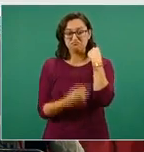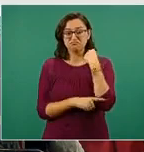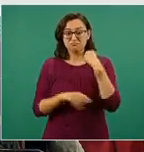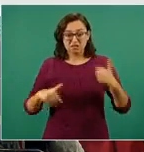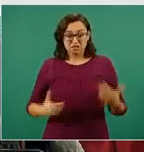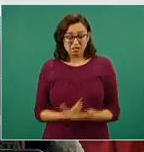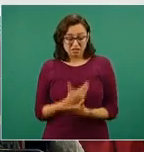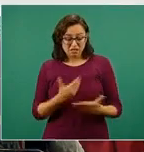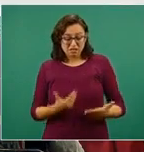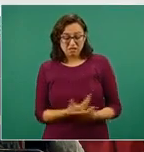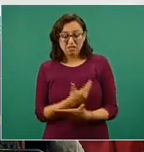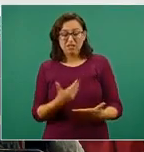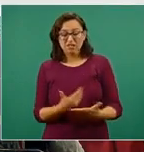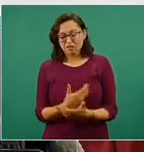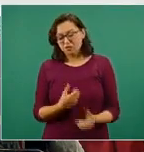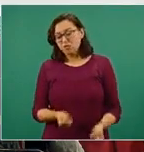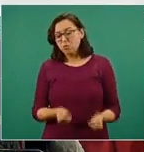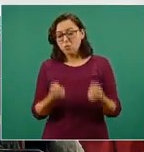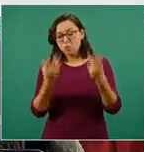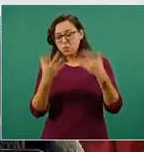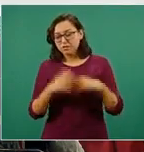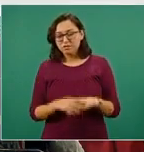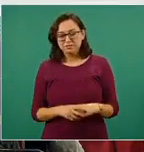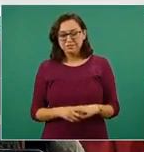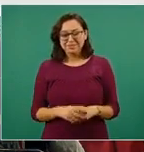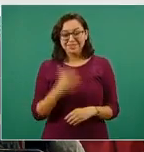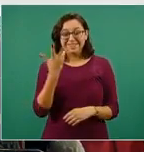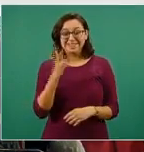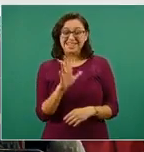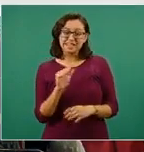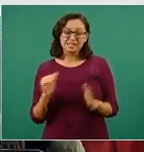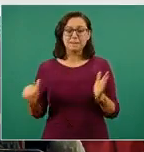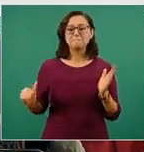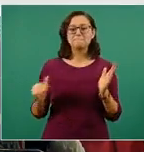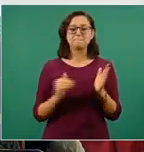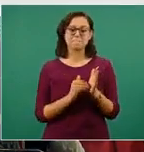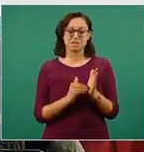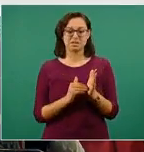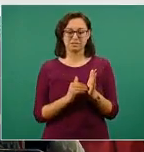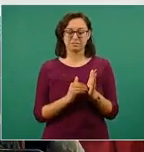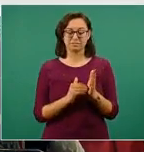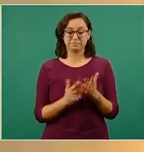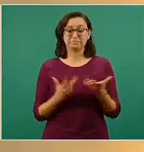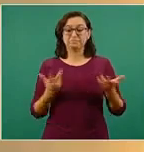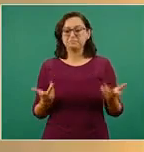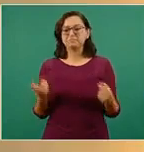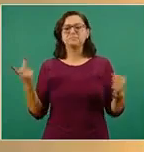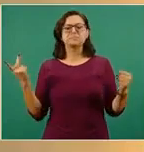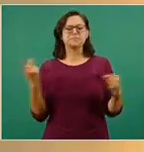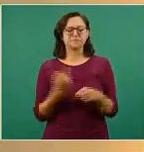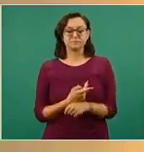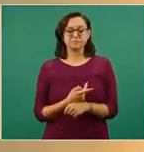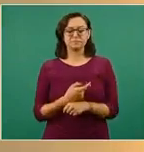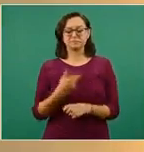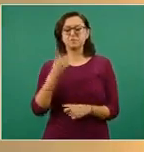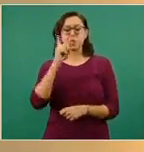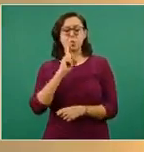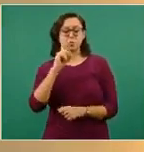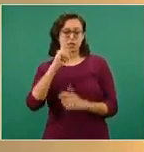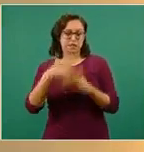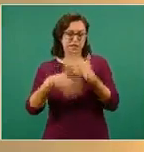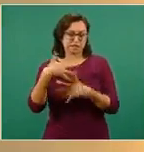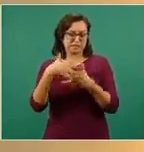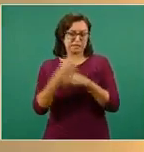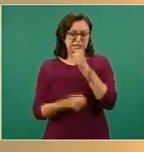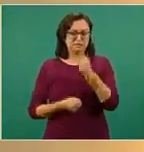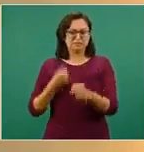Niñas siendo mamás. Los embarazos en menores de 15 años están asociados regularmente